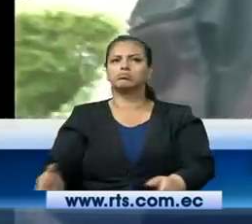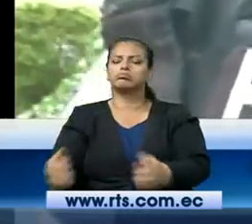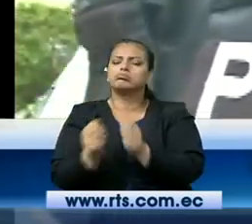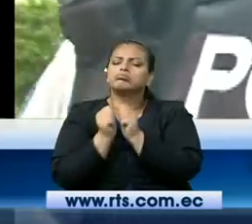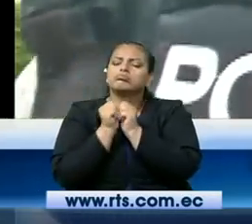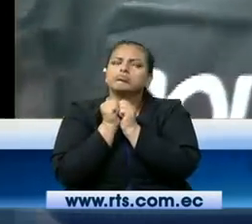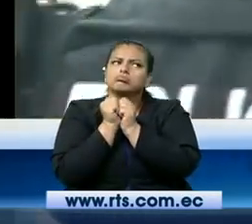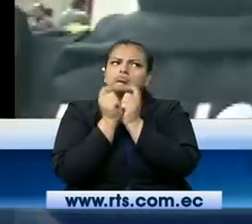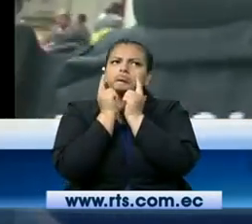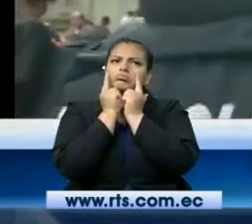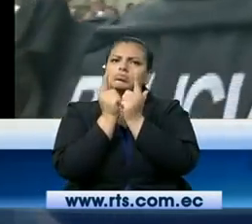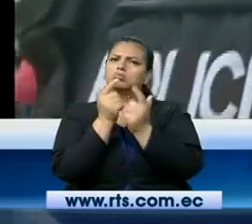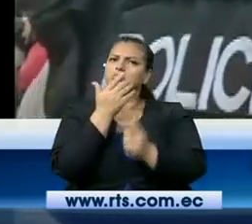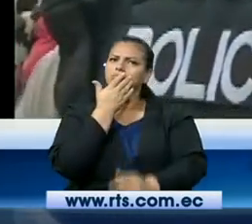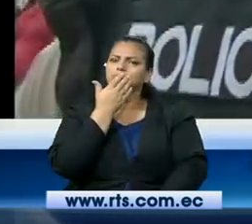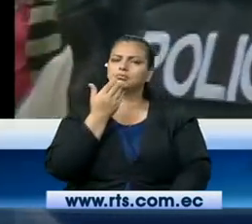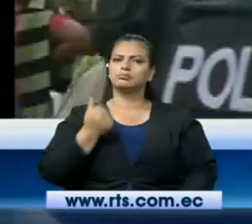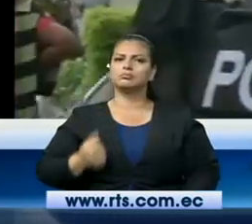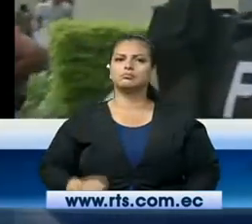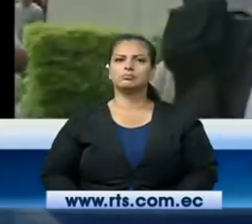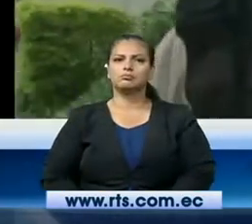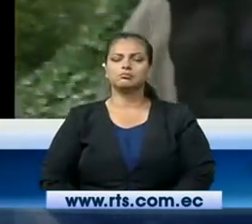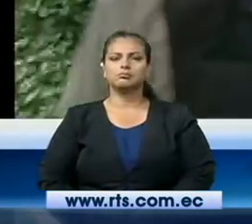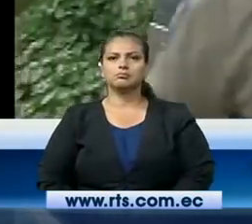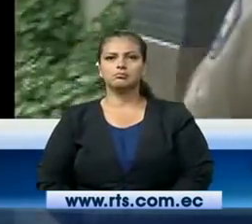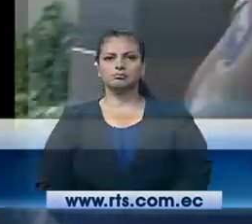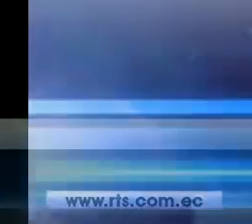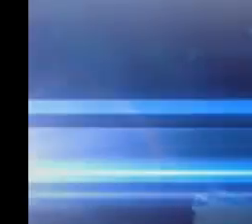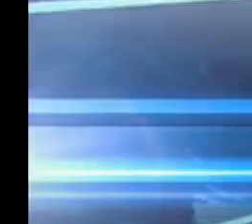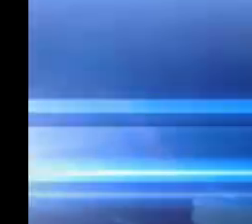informó marcela maquilón ah